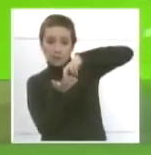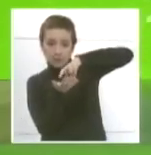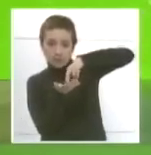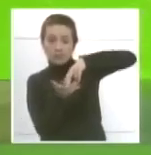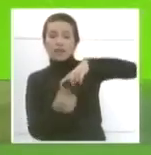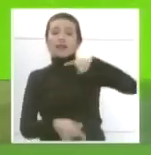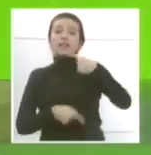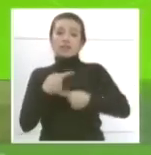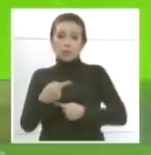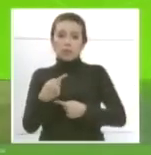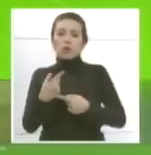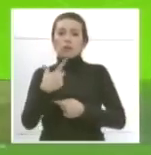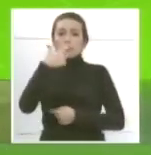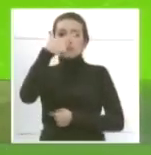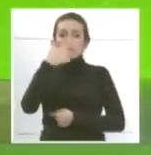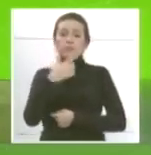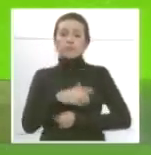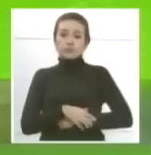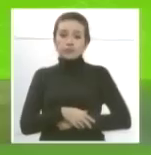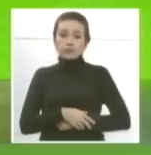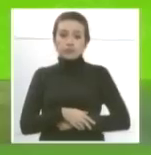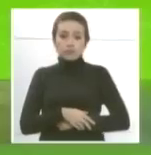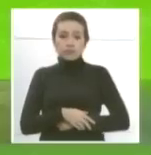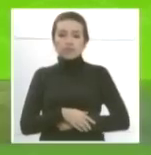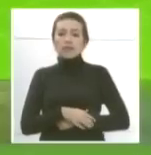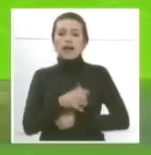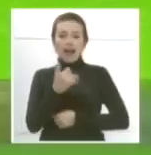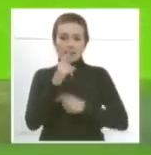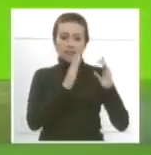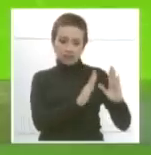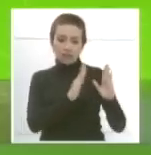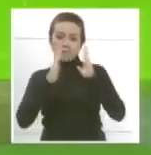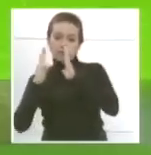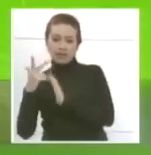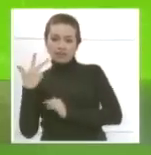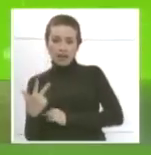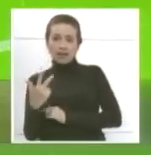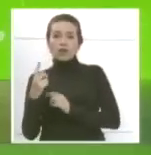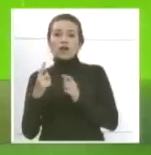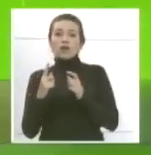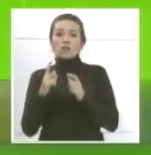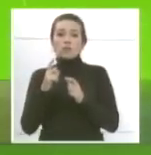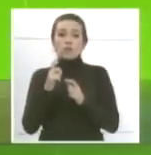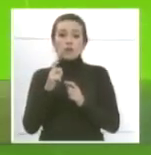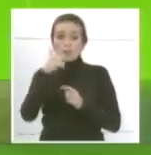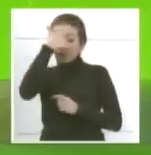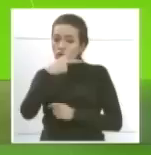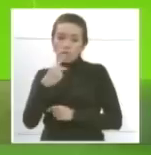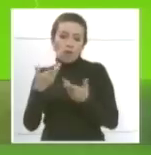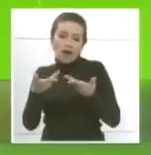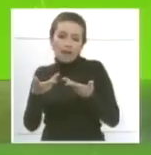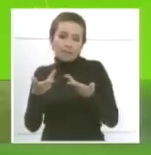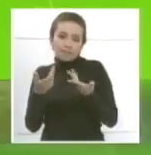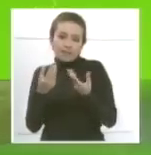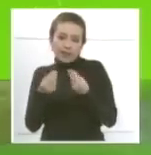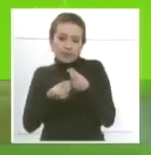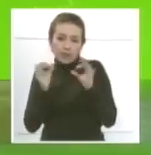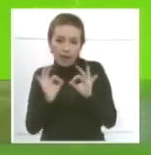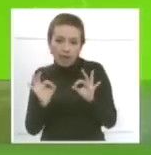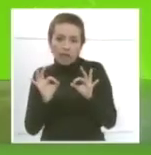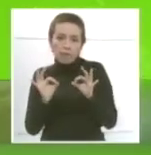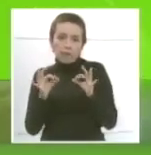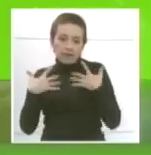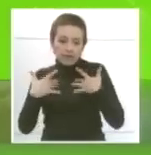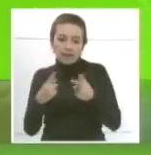de autoestabilización, en vista de que no tomamos la medida adecuada, el organismo empieza a depositar calcio en ese segmento para